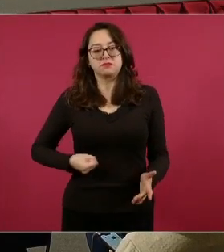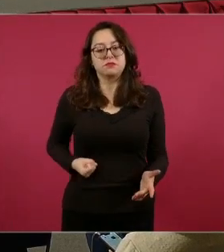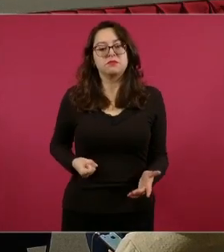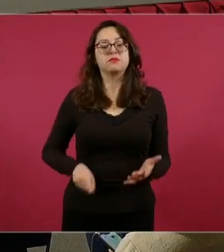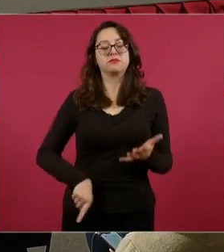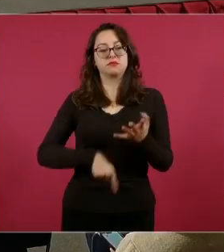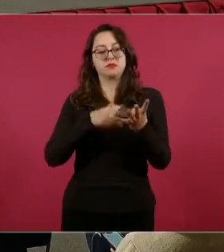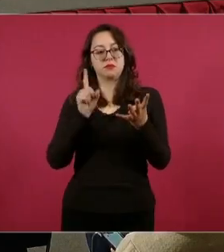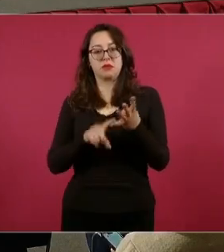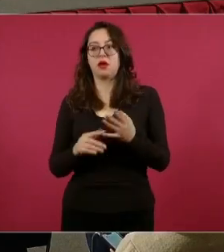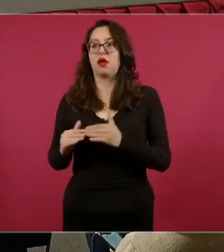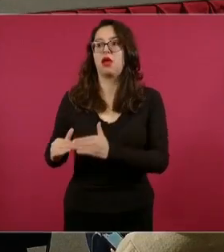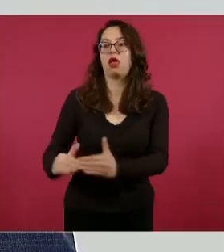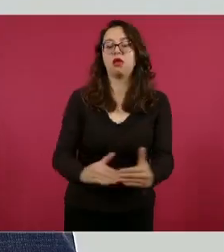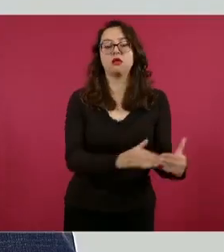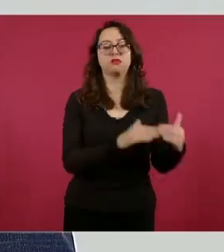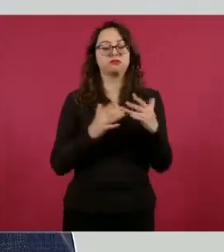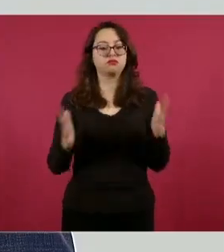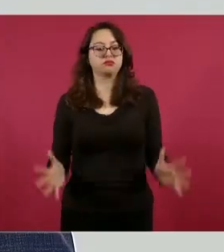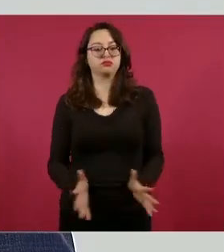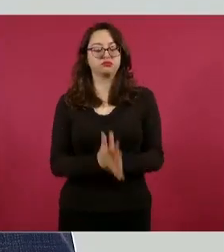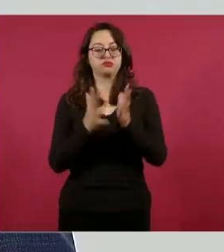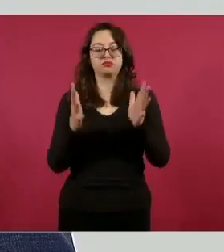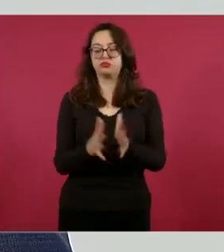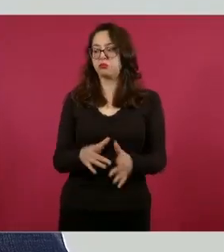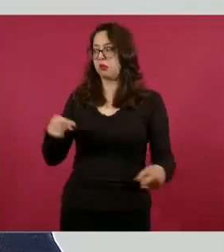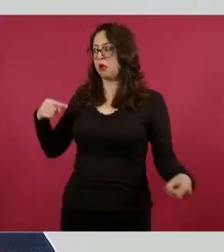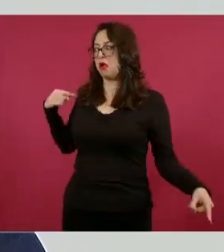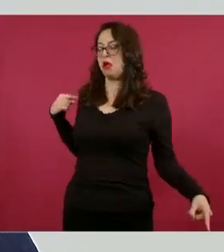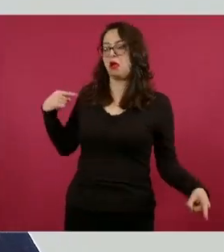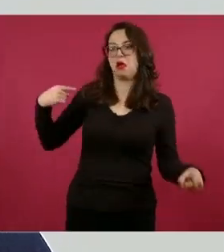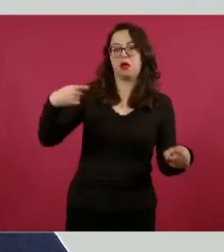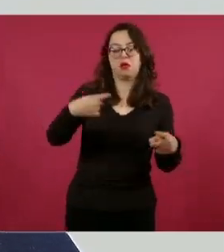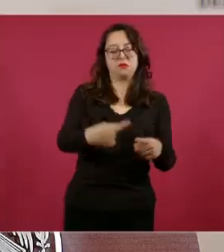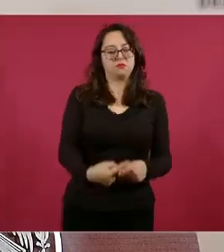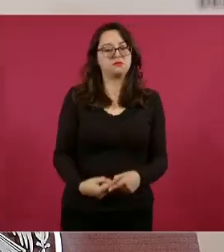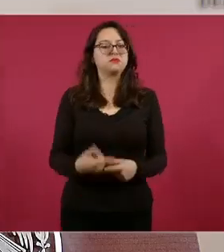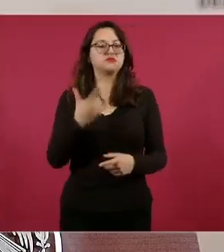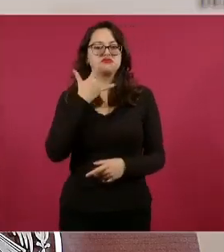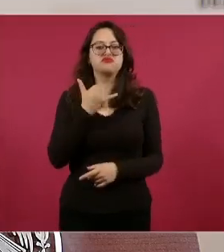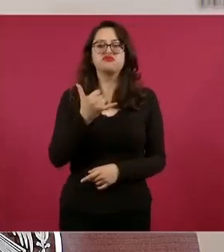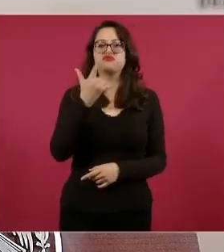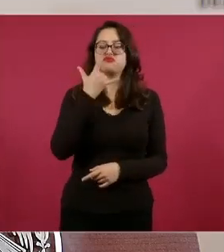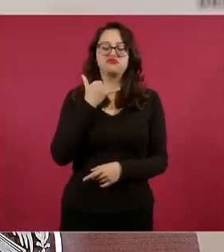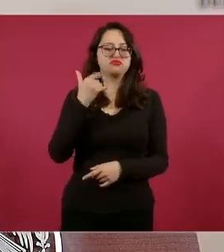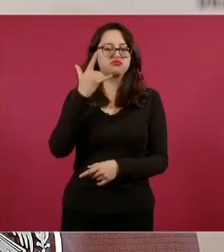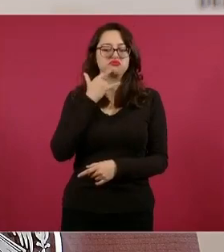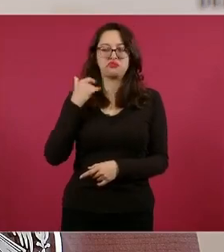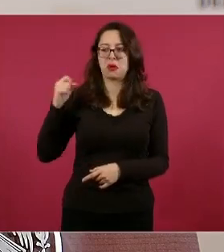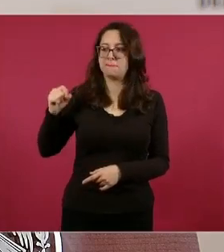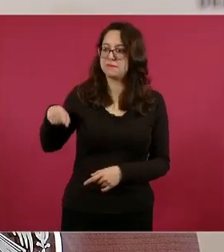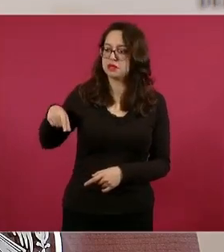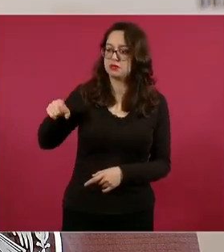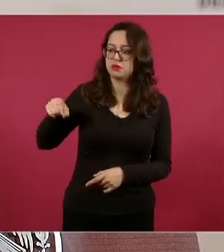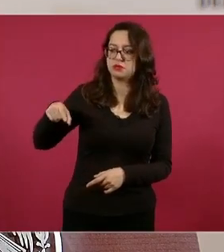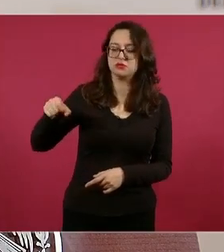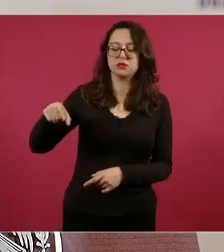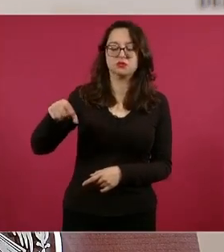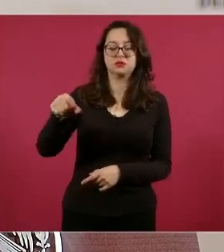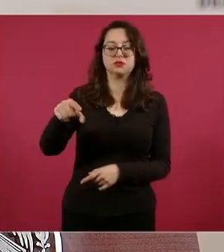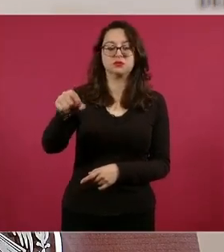que ha llevado a la práctica desde los orígenes del actual movimiento de transformación